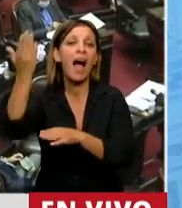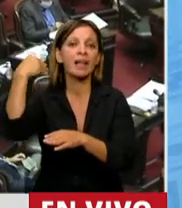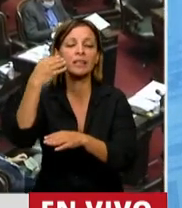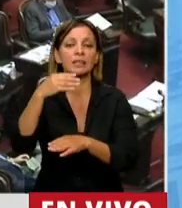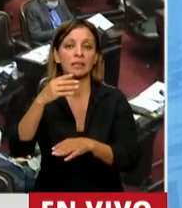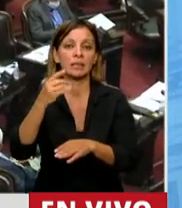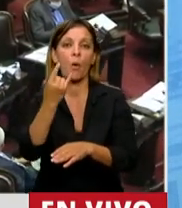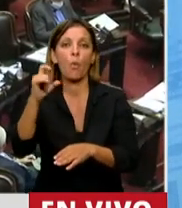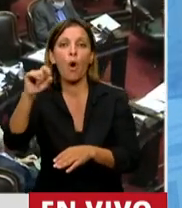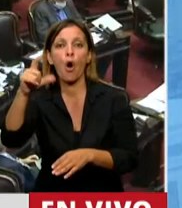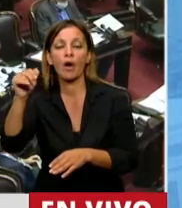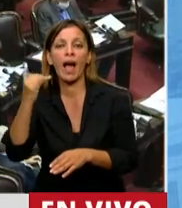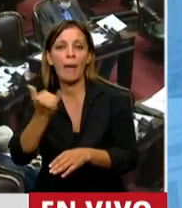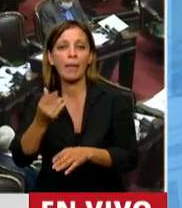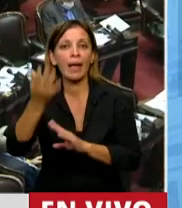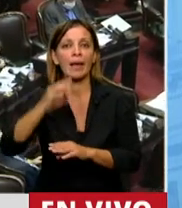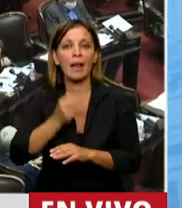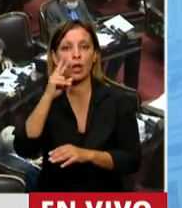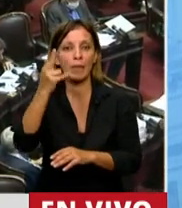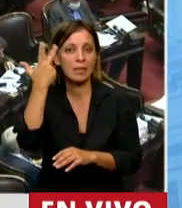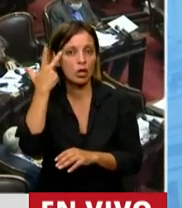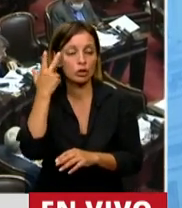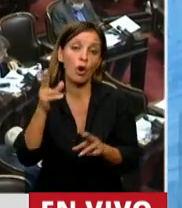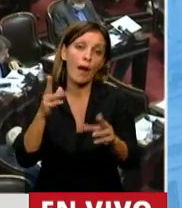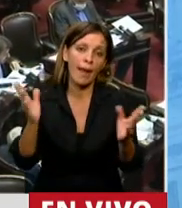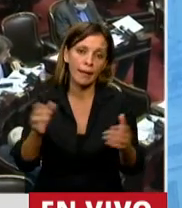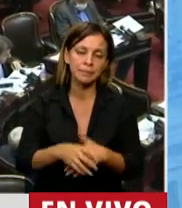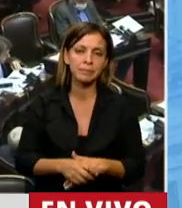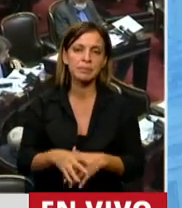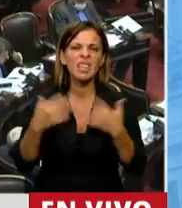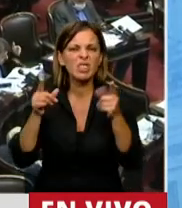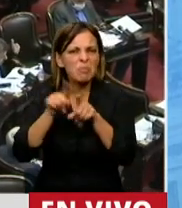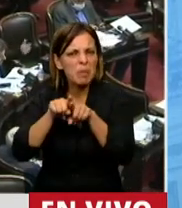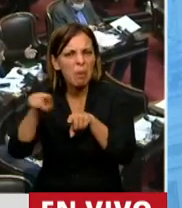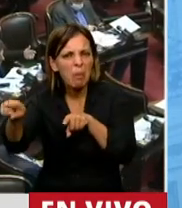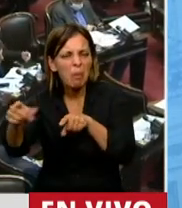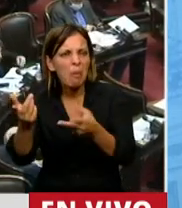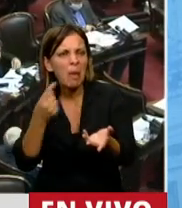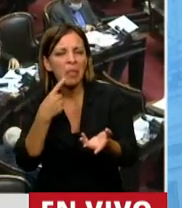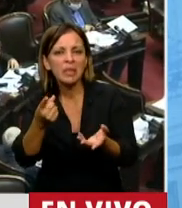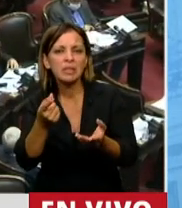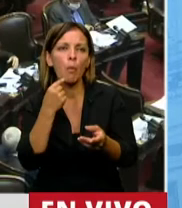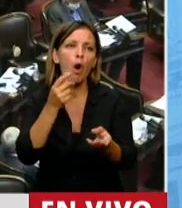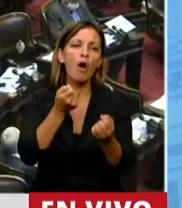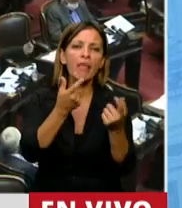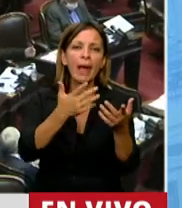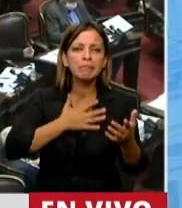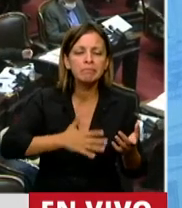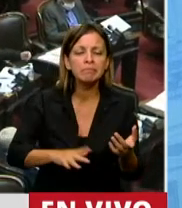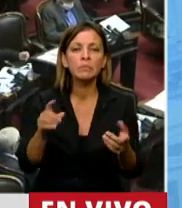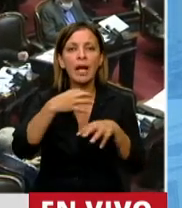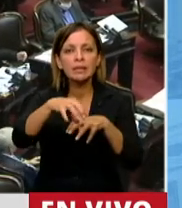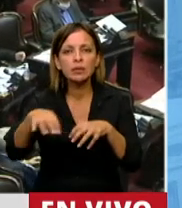en el año 2018. Entonces, esto que trata de aliviar a sectores, proponer